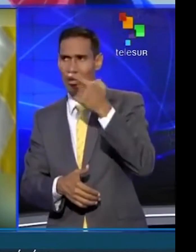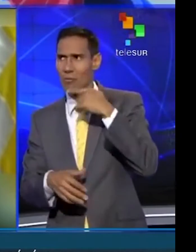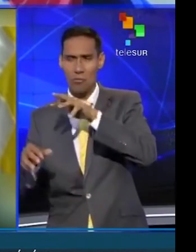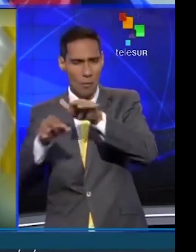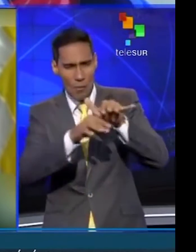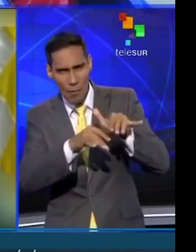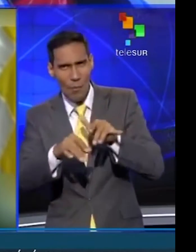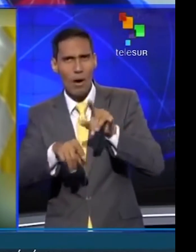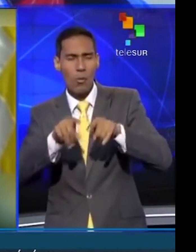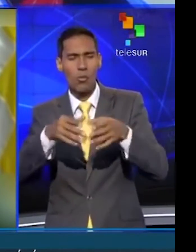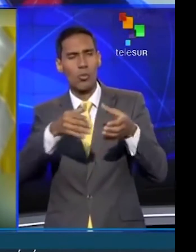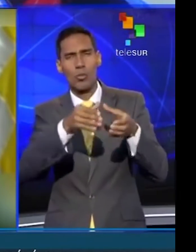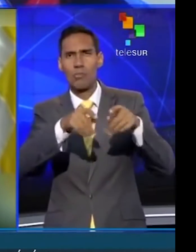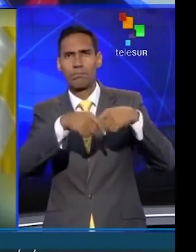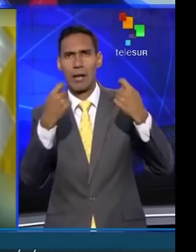organizaciones.